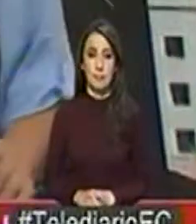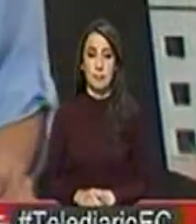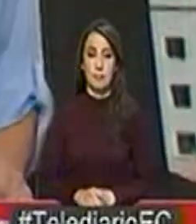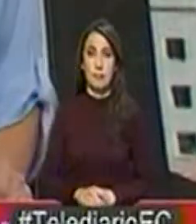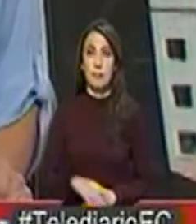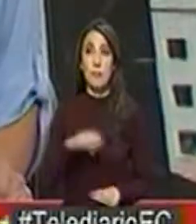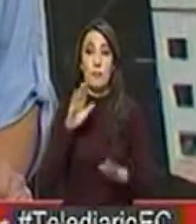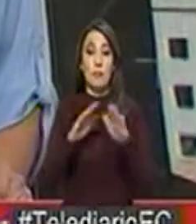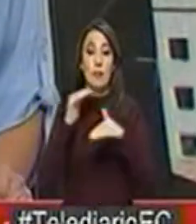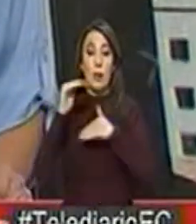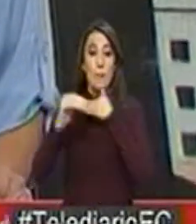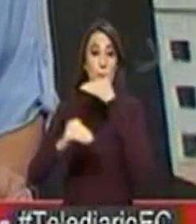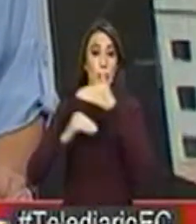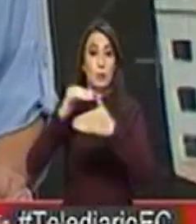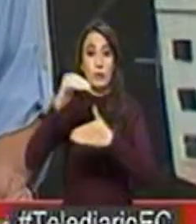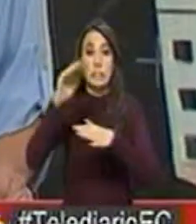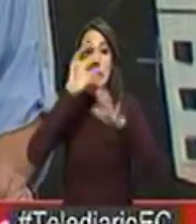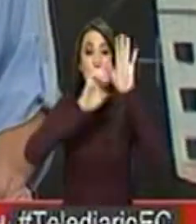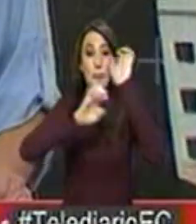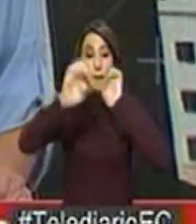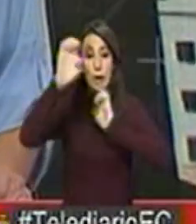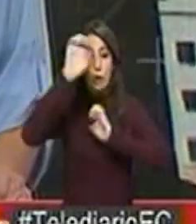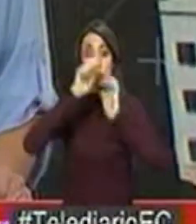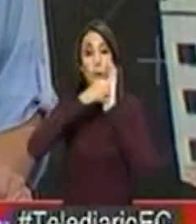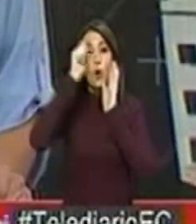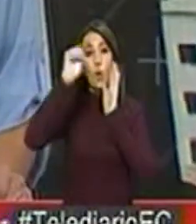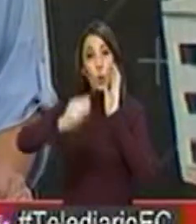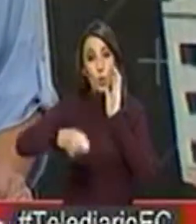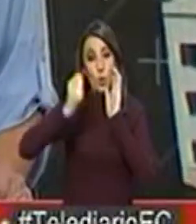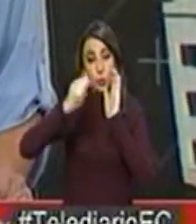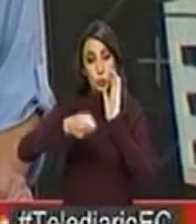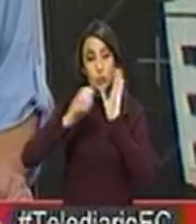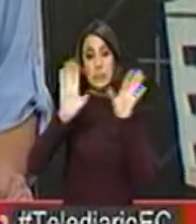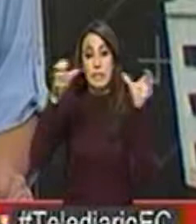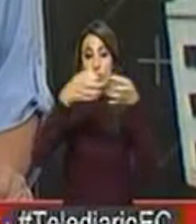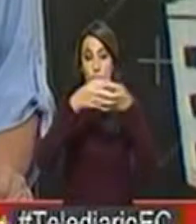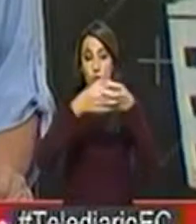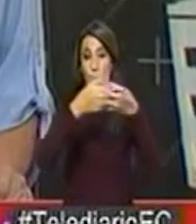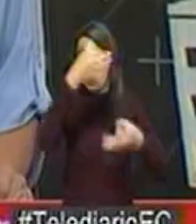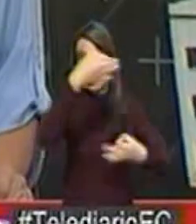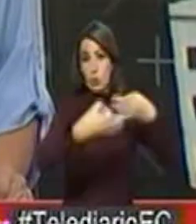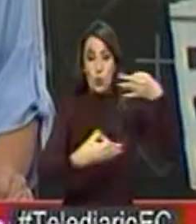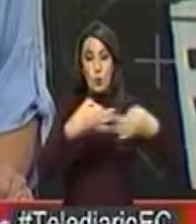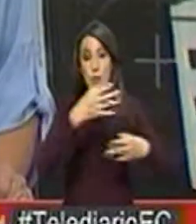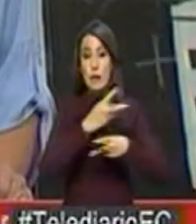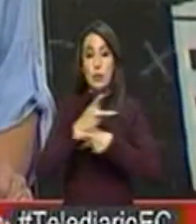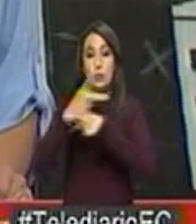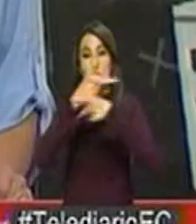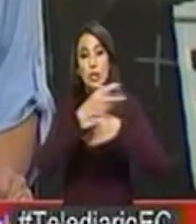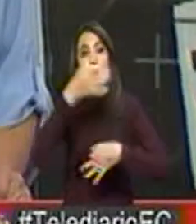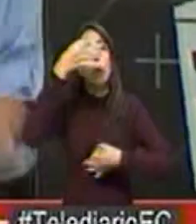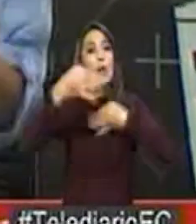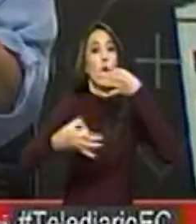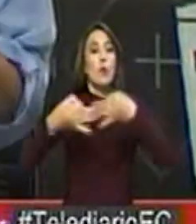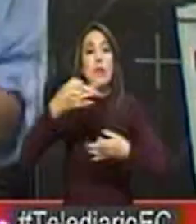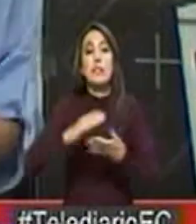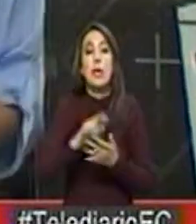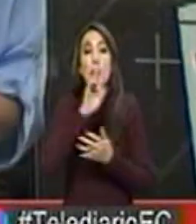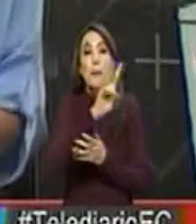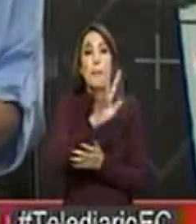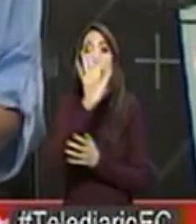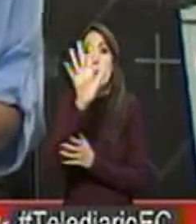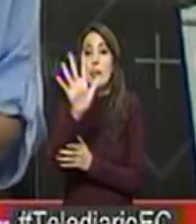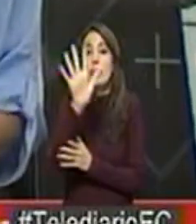Dentro del proceso de evaluación de jueces y conjueces de la Corte Nacional de Justicia, el Consejo de la Judicatura receptó